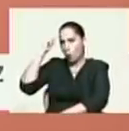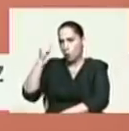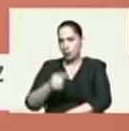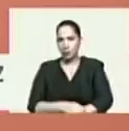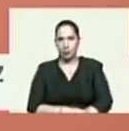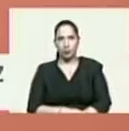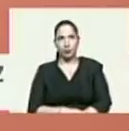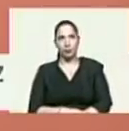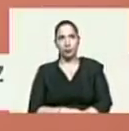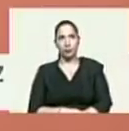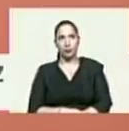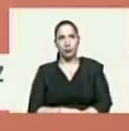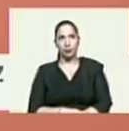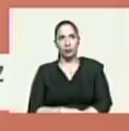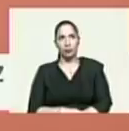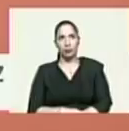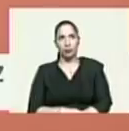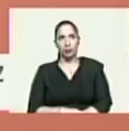Si